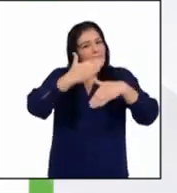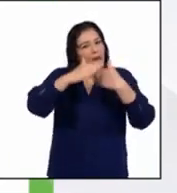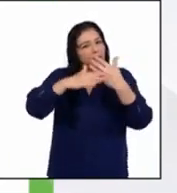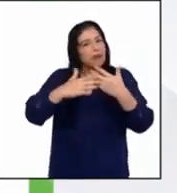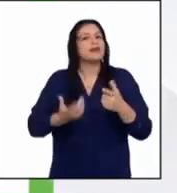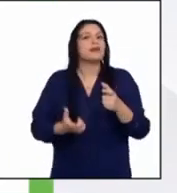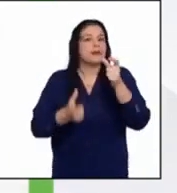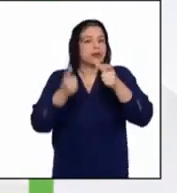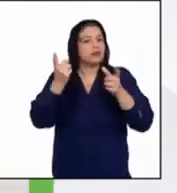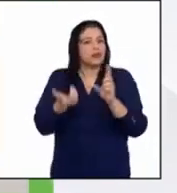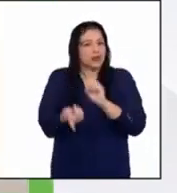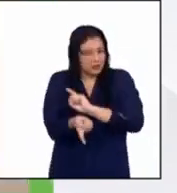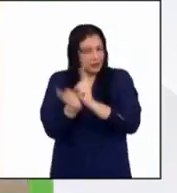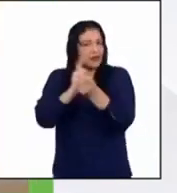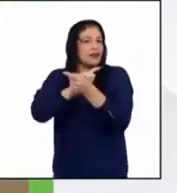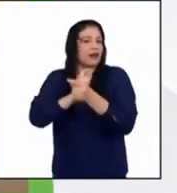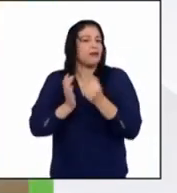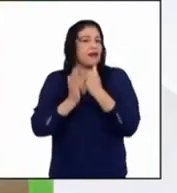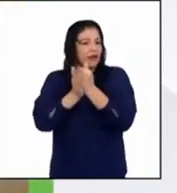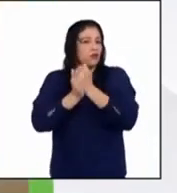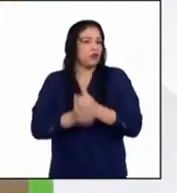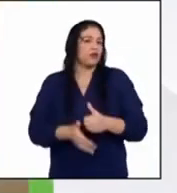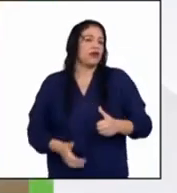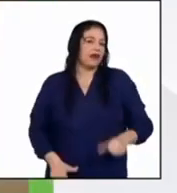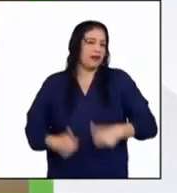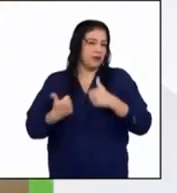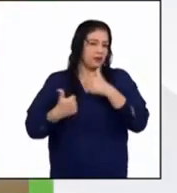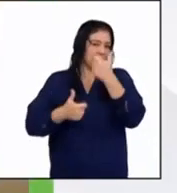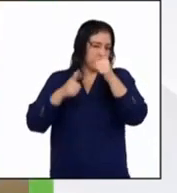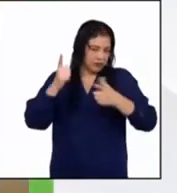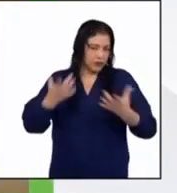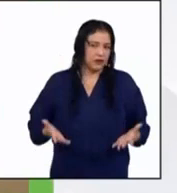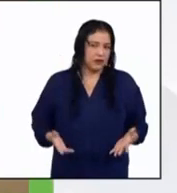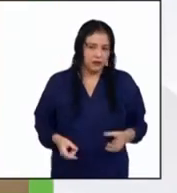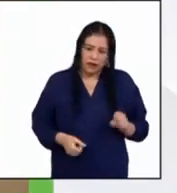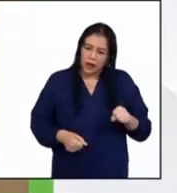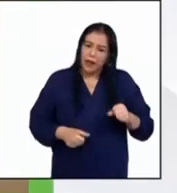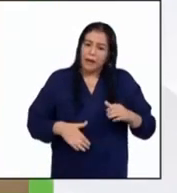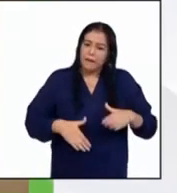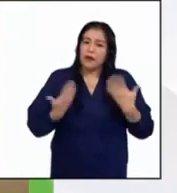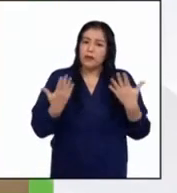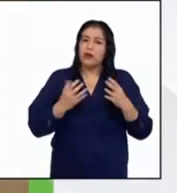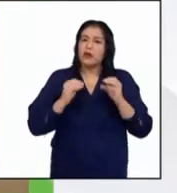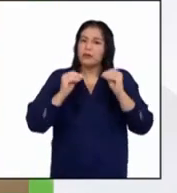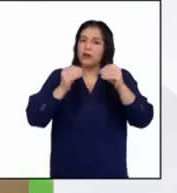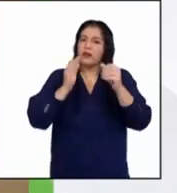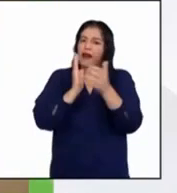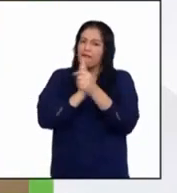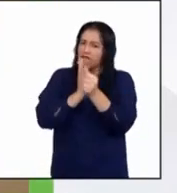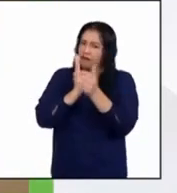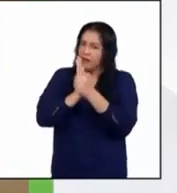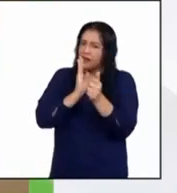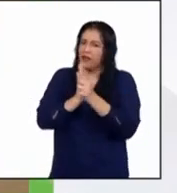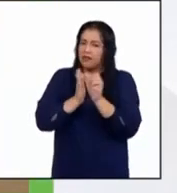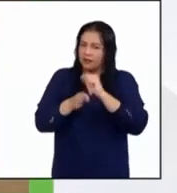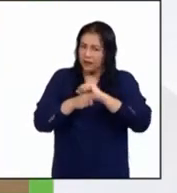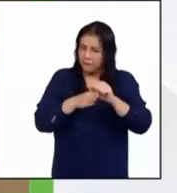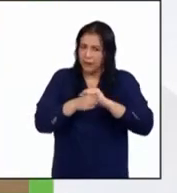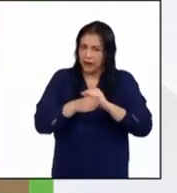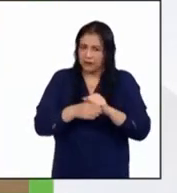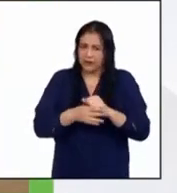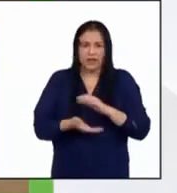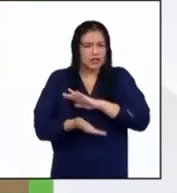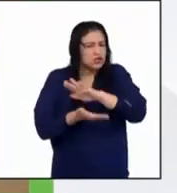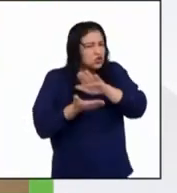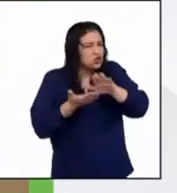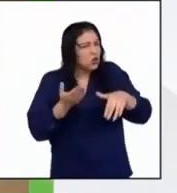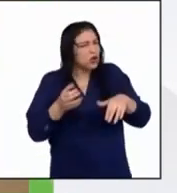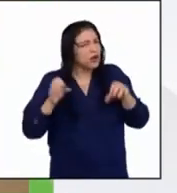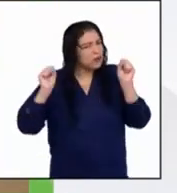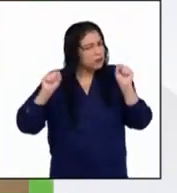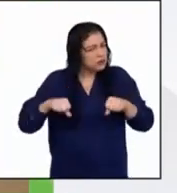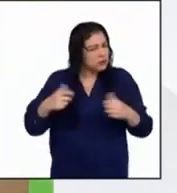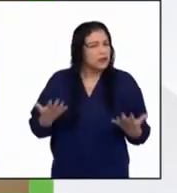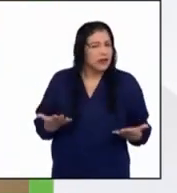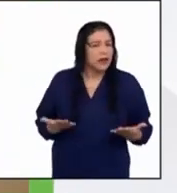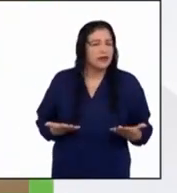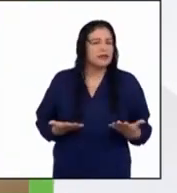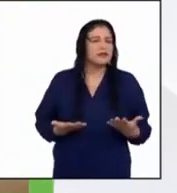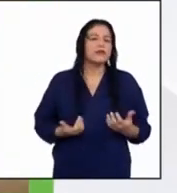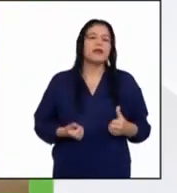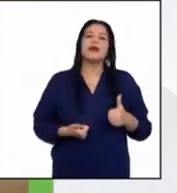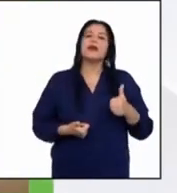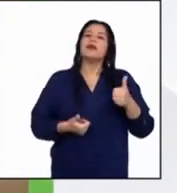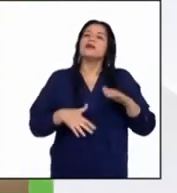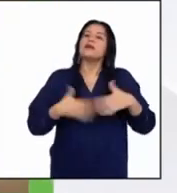de cambio? Para poder poner en práctica las habilidades y las competencias, se